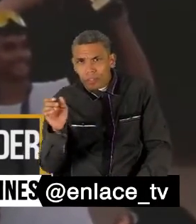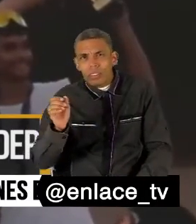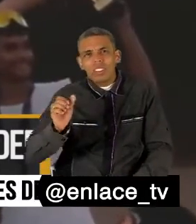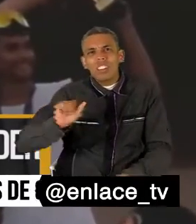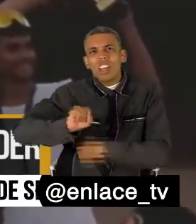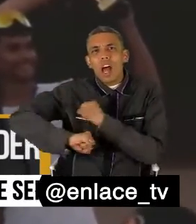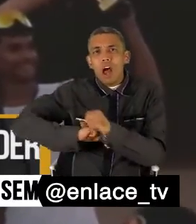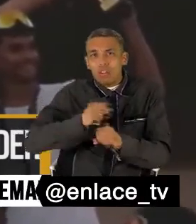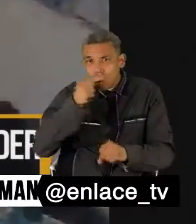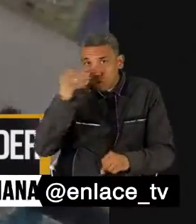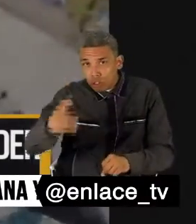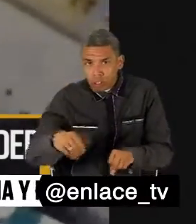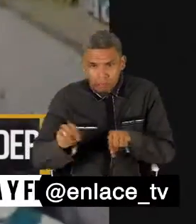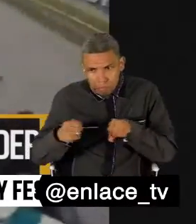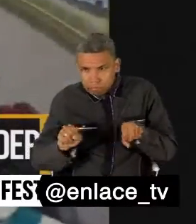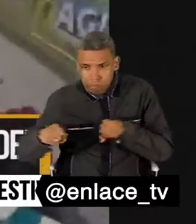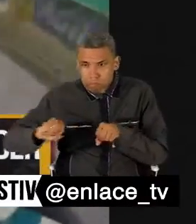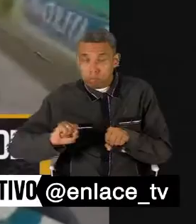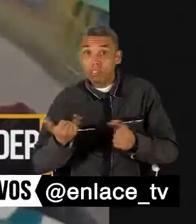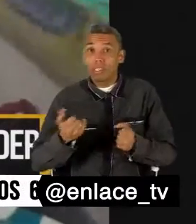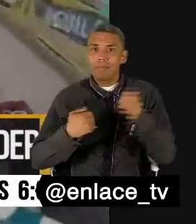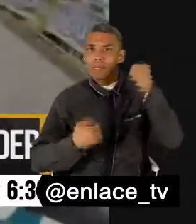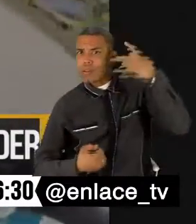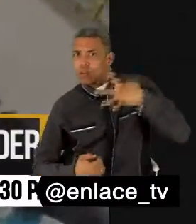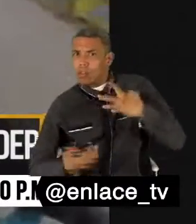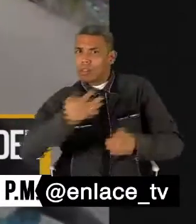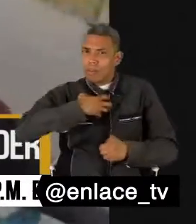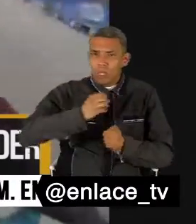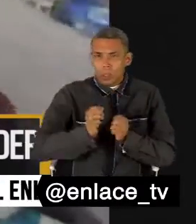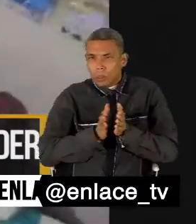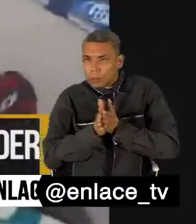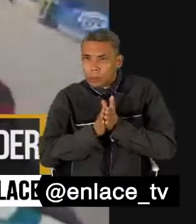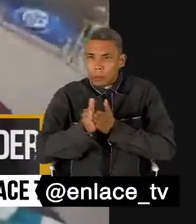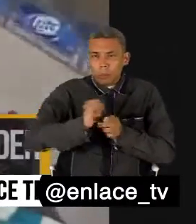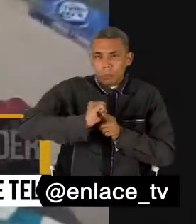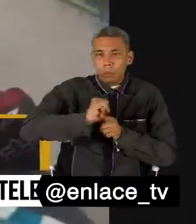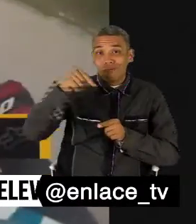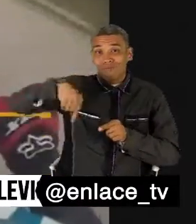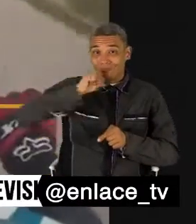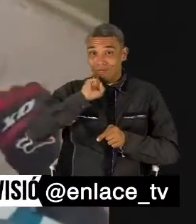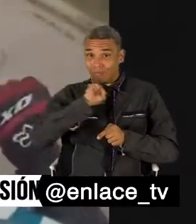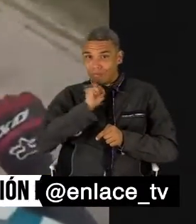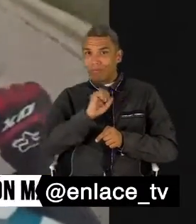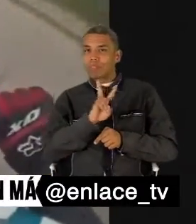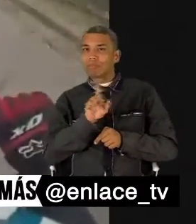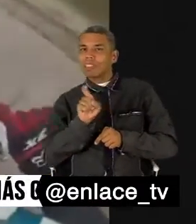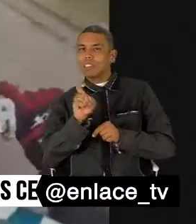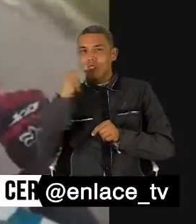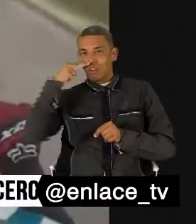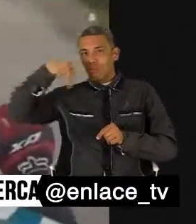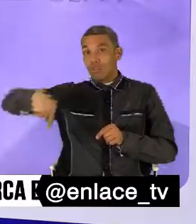extremo, también ya piensa en la cuarta válida departamental que se correrá en el Puerto Petrolero el próximo 26 de